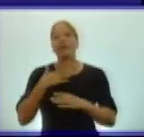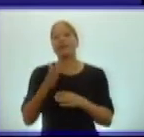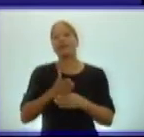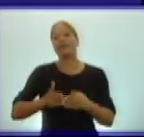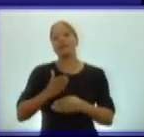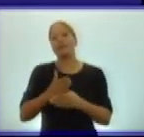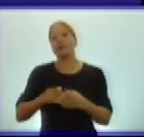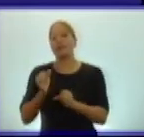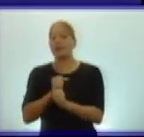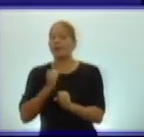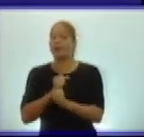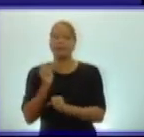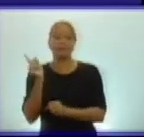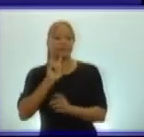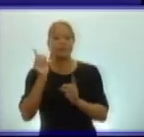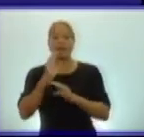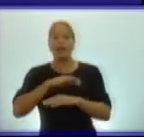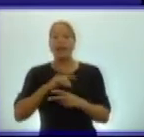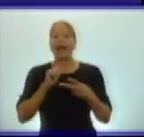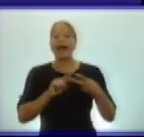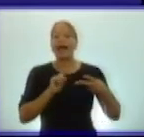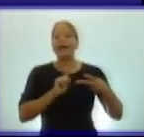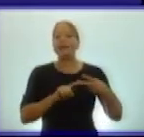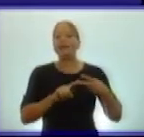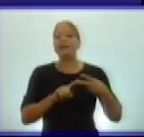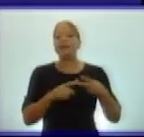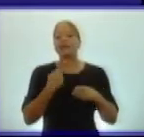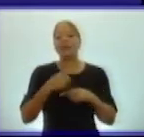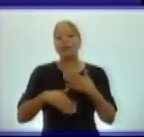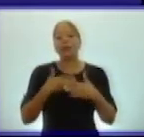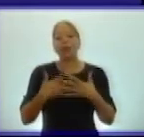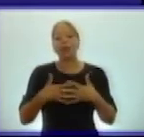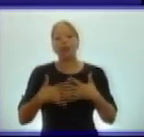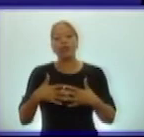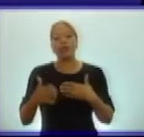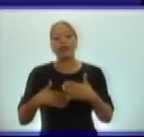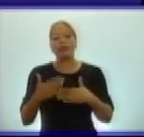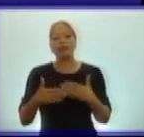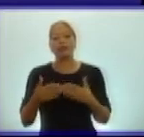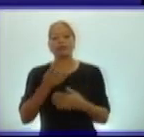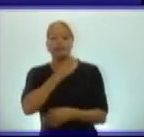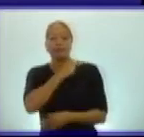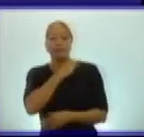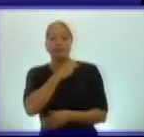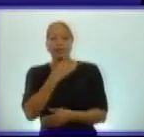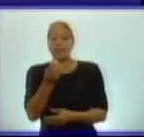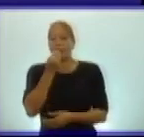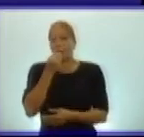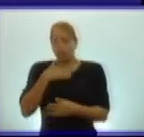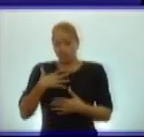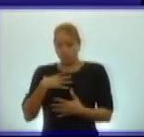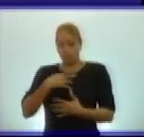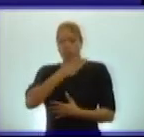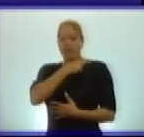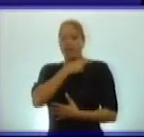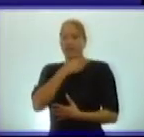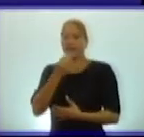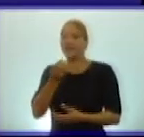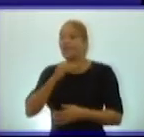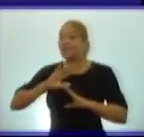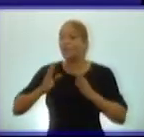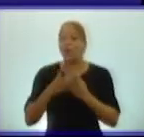división del trabajo. Segundo, lo que se producía en el feudo era para el consumo interno. La preocupación del señorío era